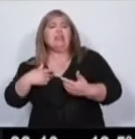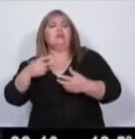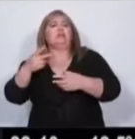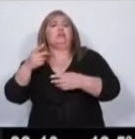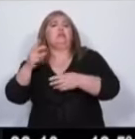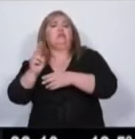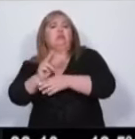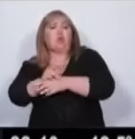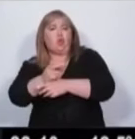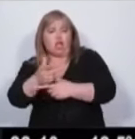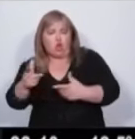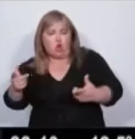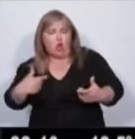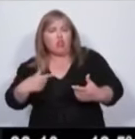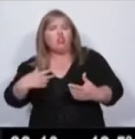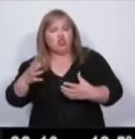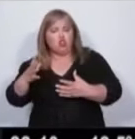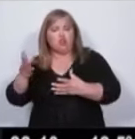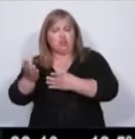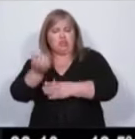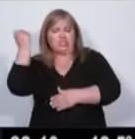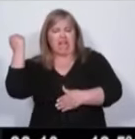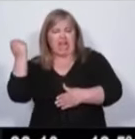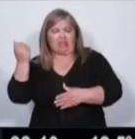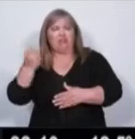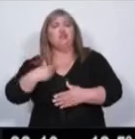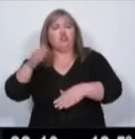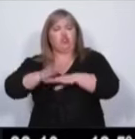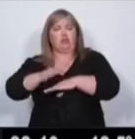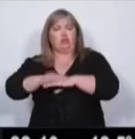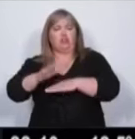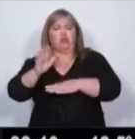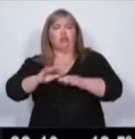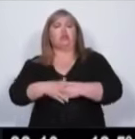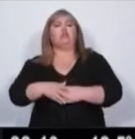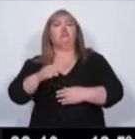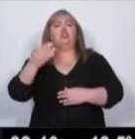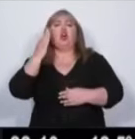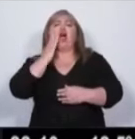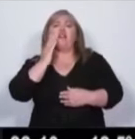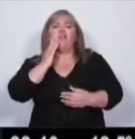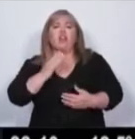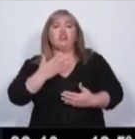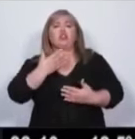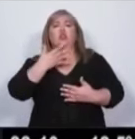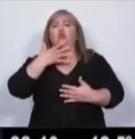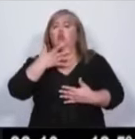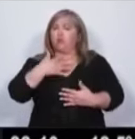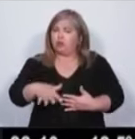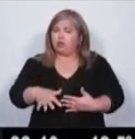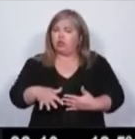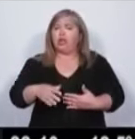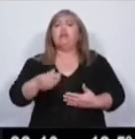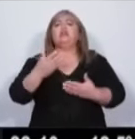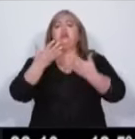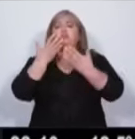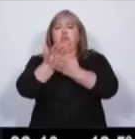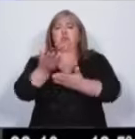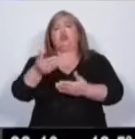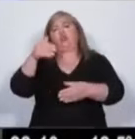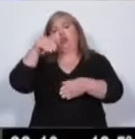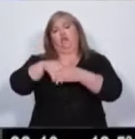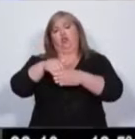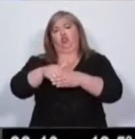este último tramo he recorrido y he visto el afecto, he visto la comprensión y por eso les pido gracias, el voto. Gracias, candidato.